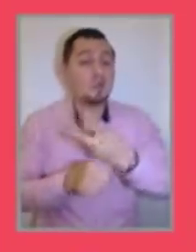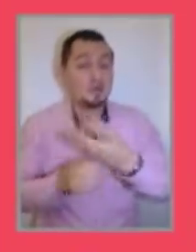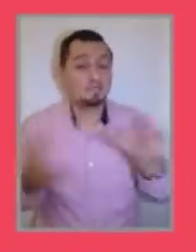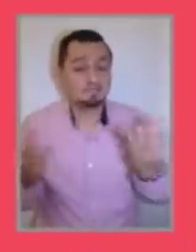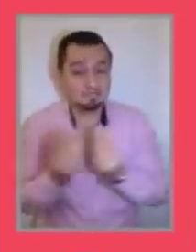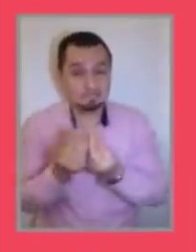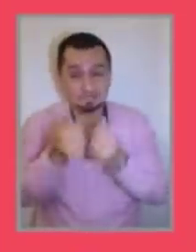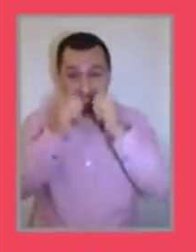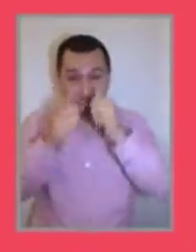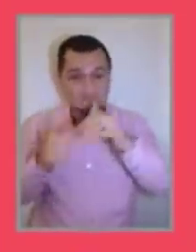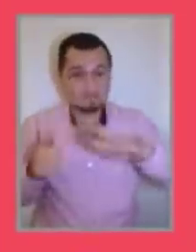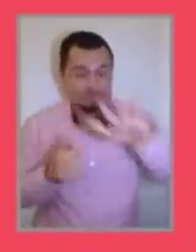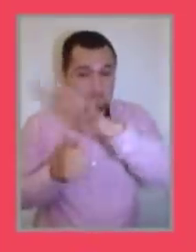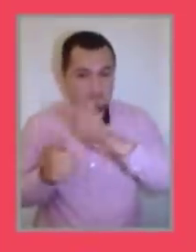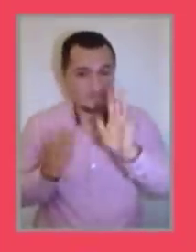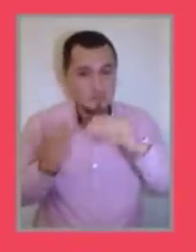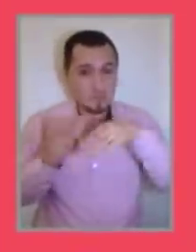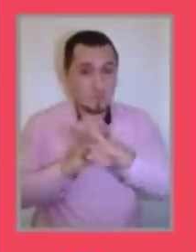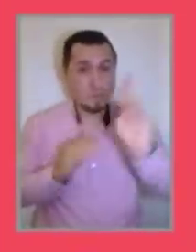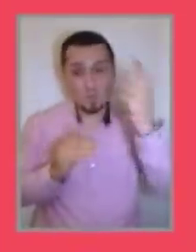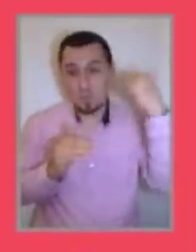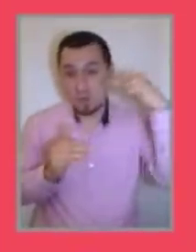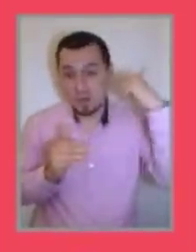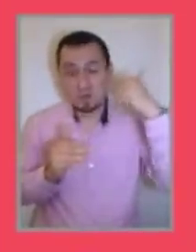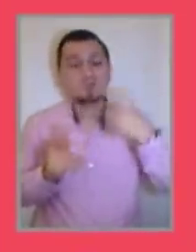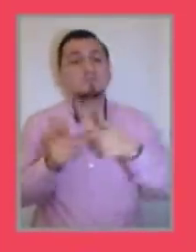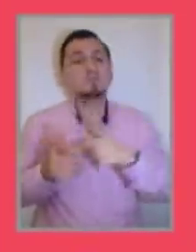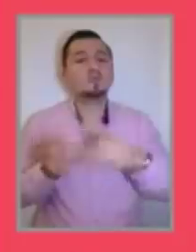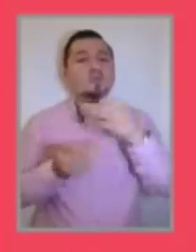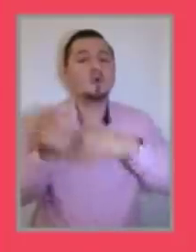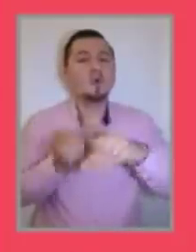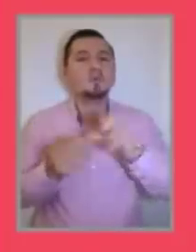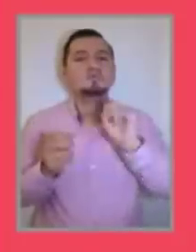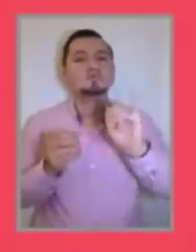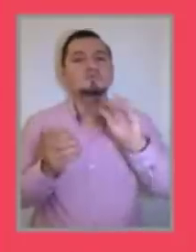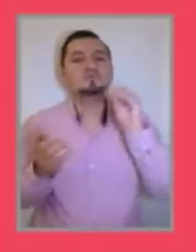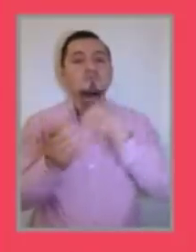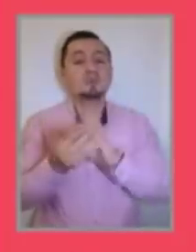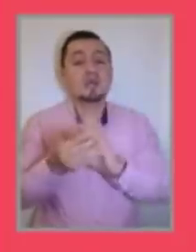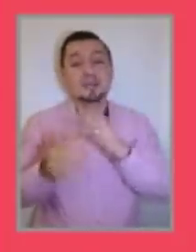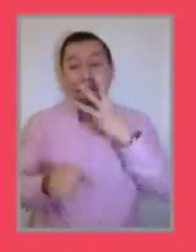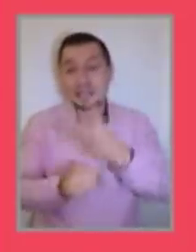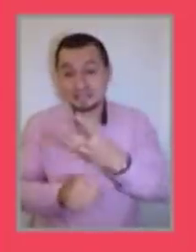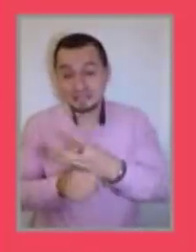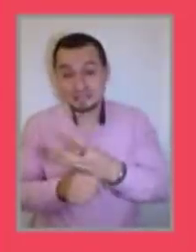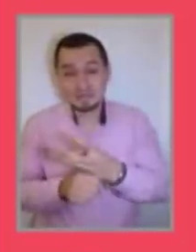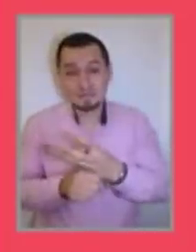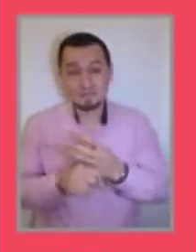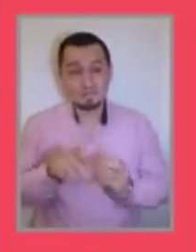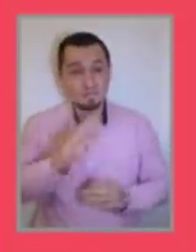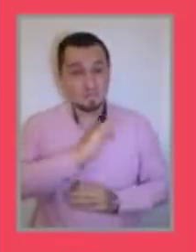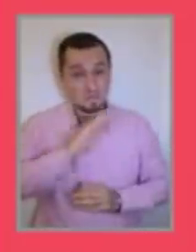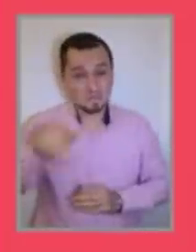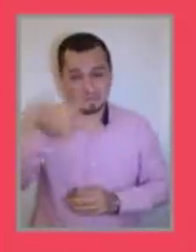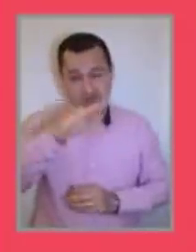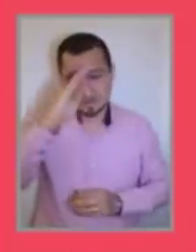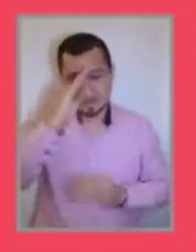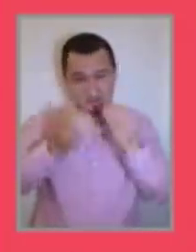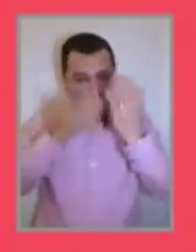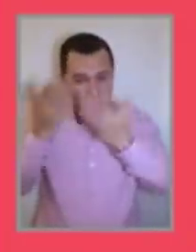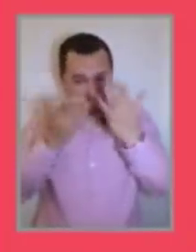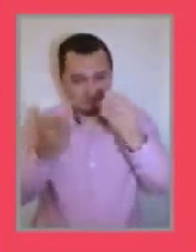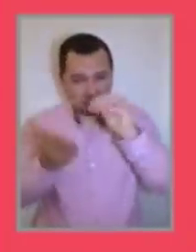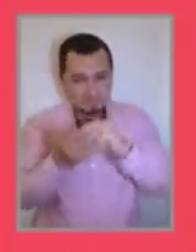en la segunda etapa que entra la UDG, estamos todos homologados. Y para la tercera, también está establecido más o menos en las